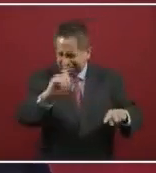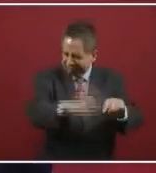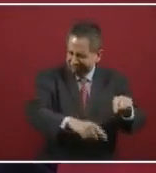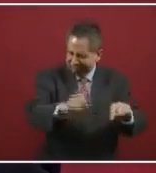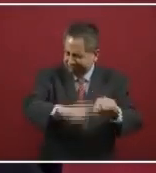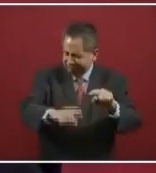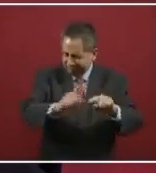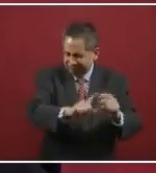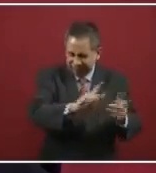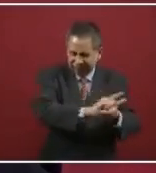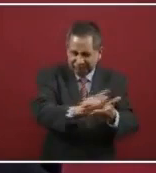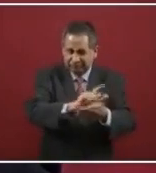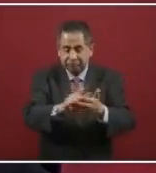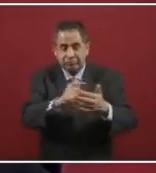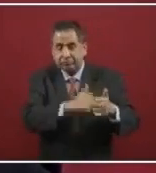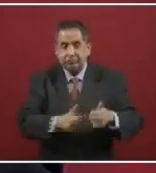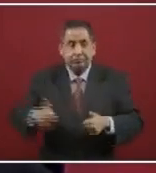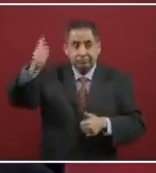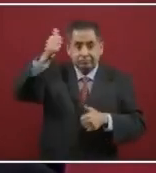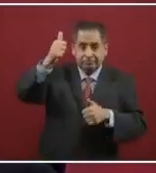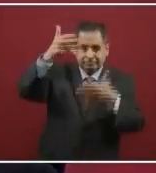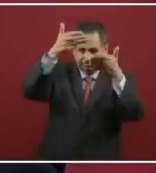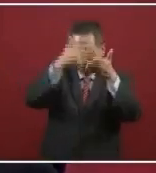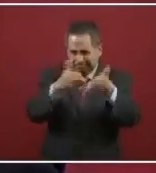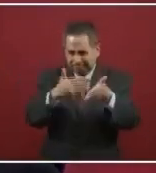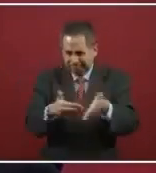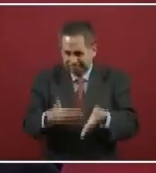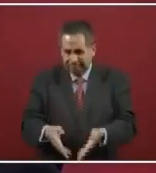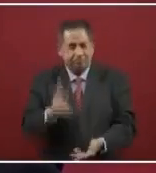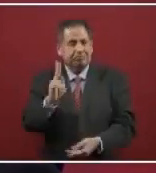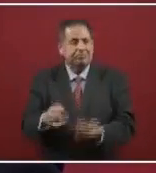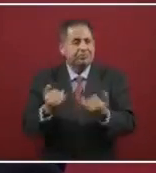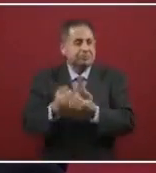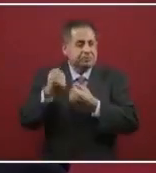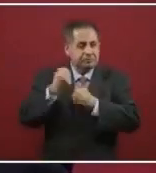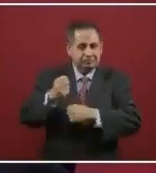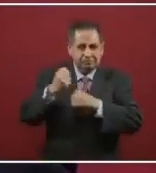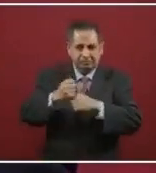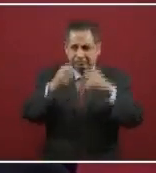de arriba para abajo, como se barren las escaleras.